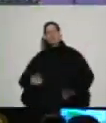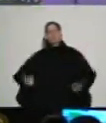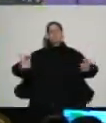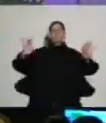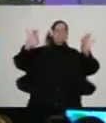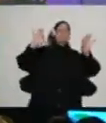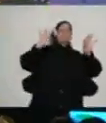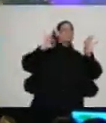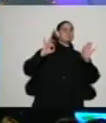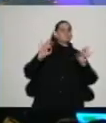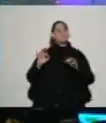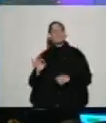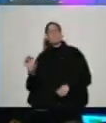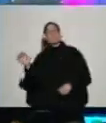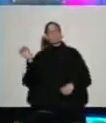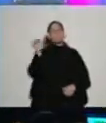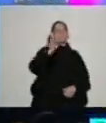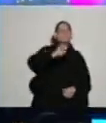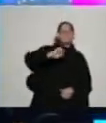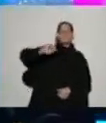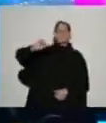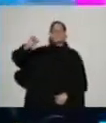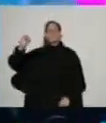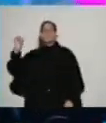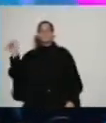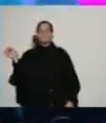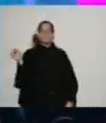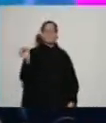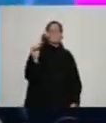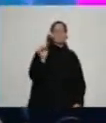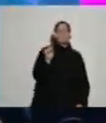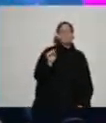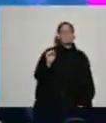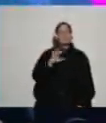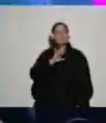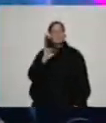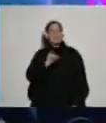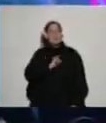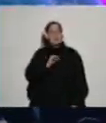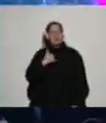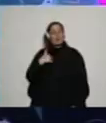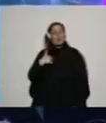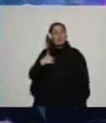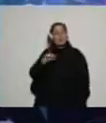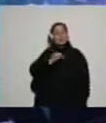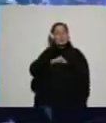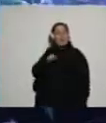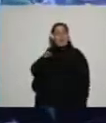También criticaron la política social del Cabildo con los más vulnerables. El Cabildo, yo siento vergüenza,